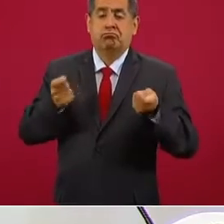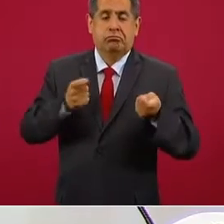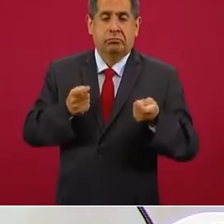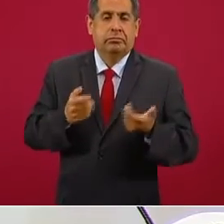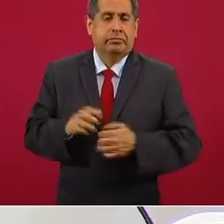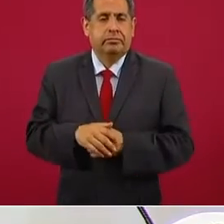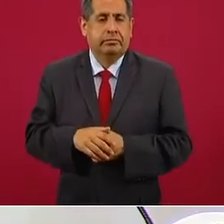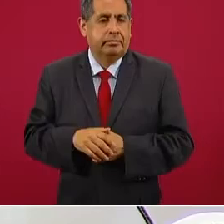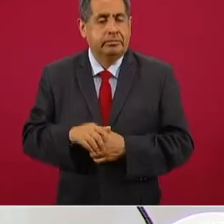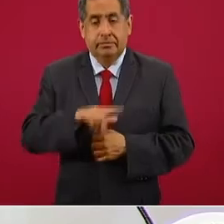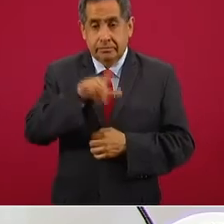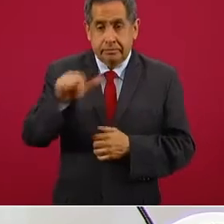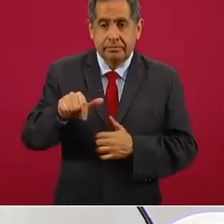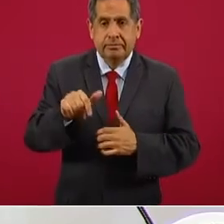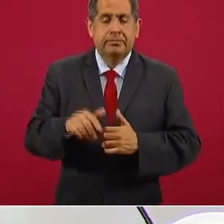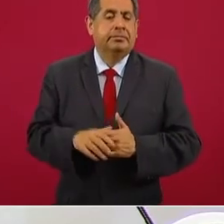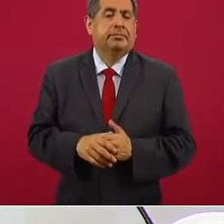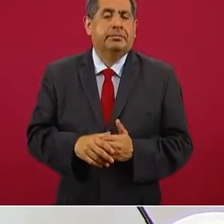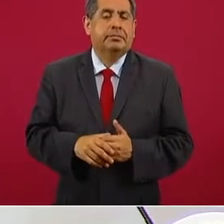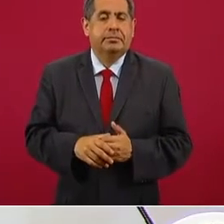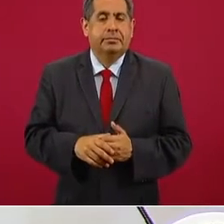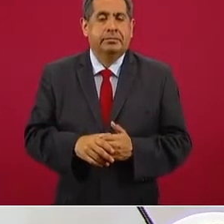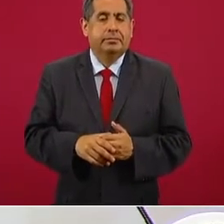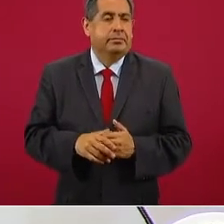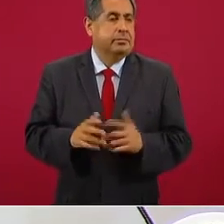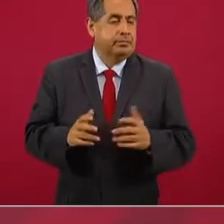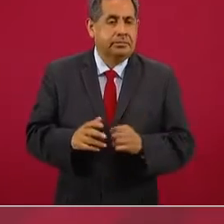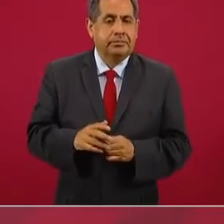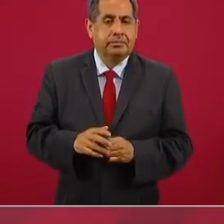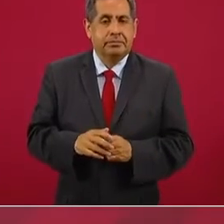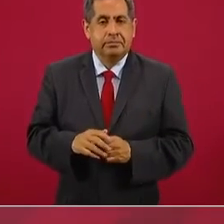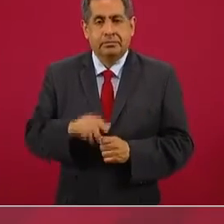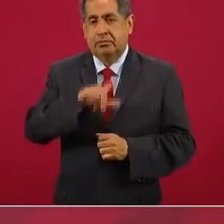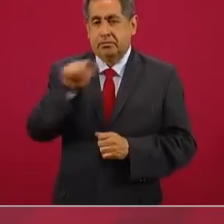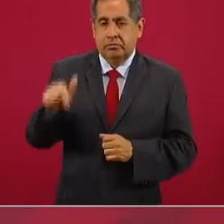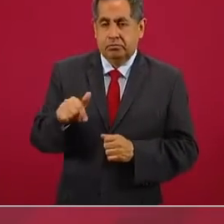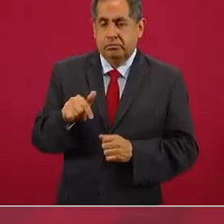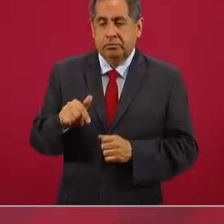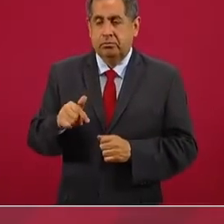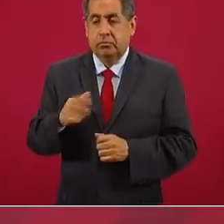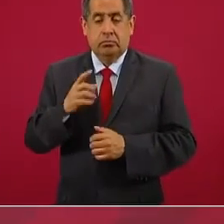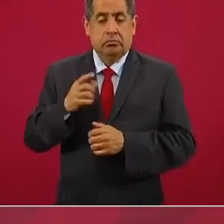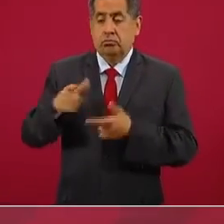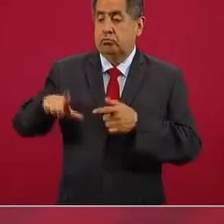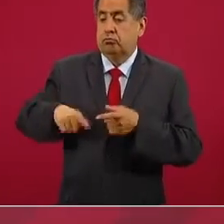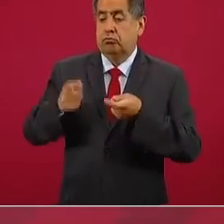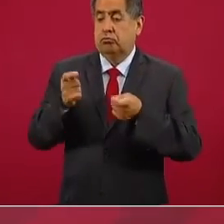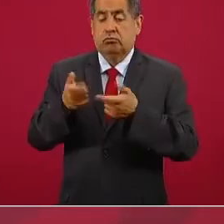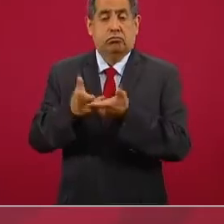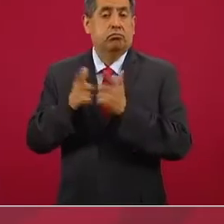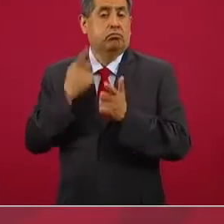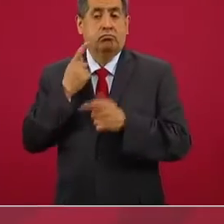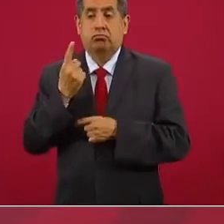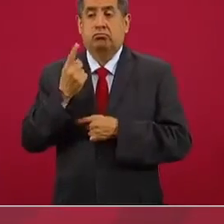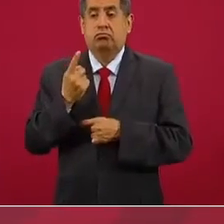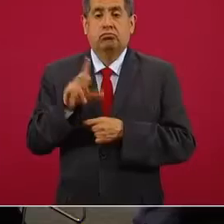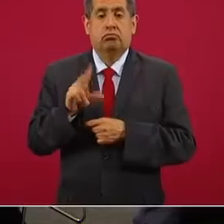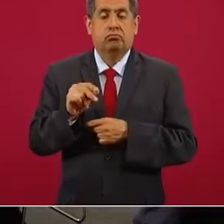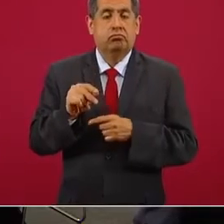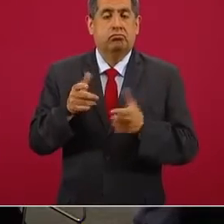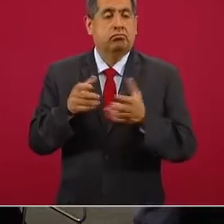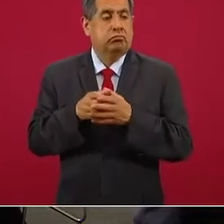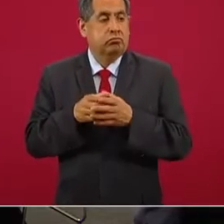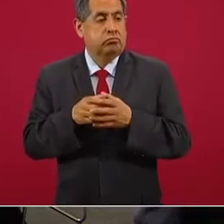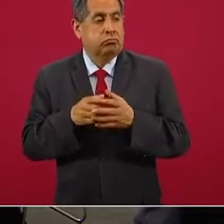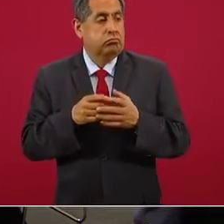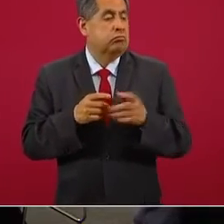Y luego, pues ya no había partido único, pero el que salía con el